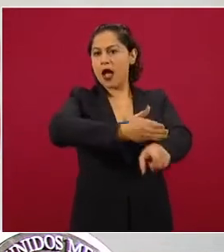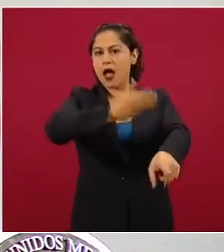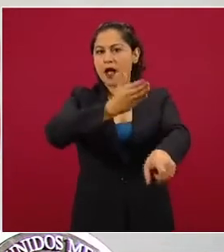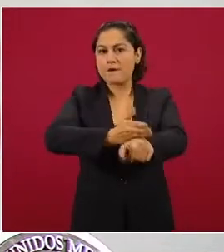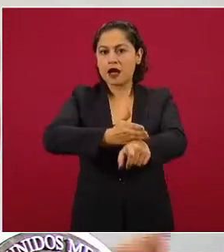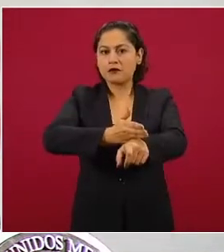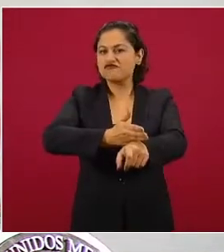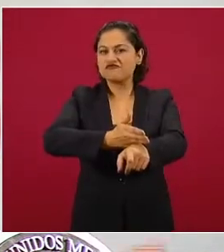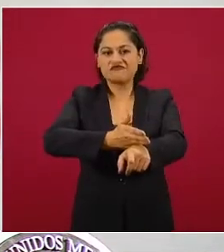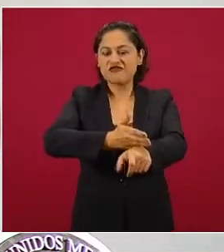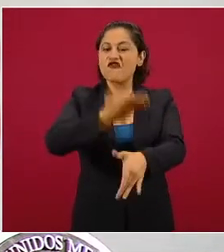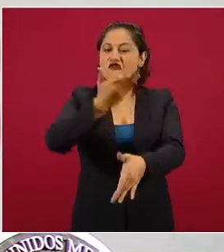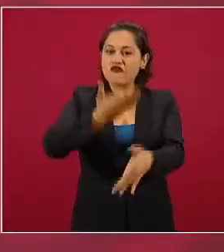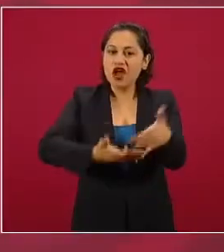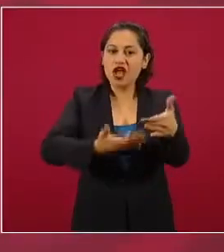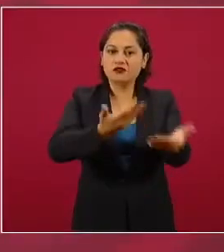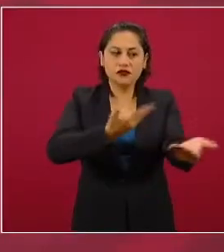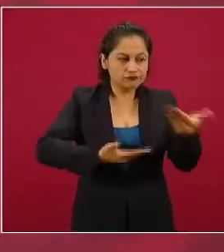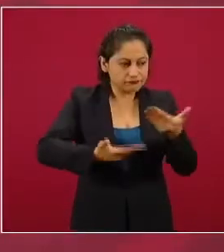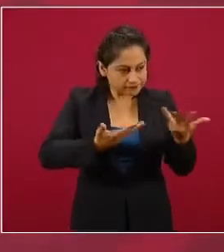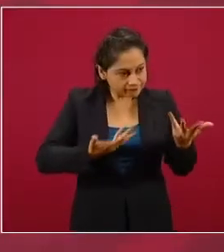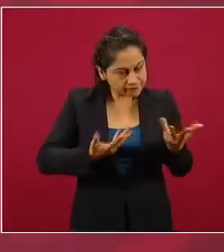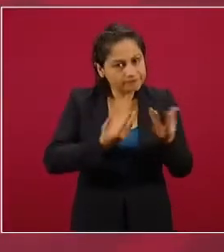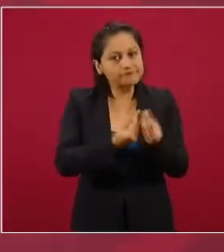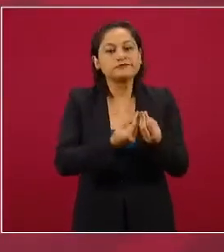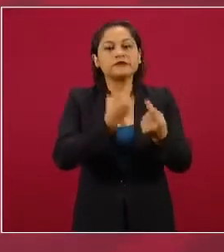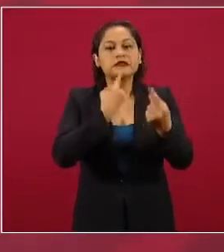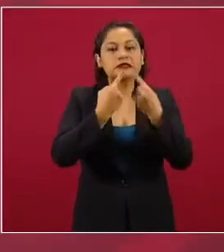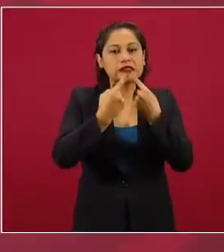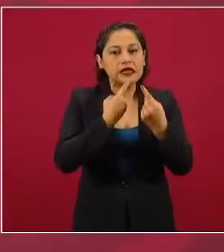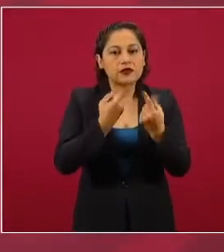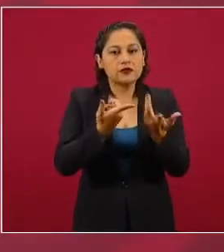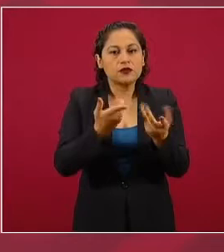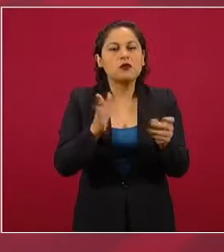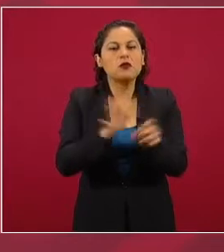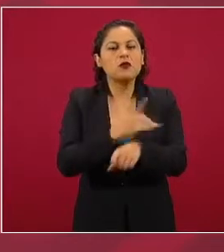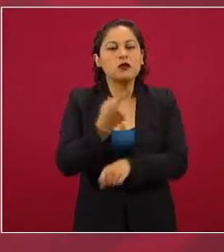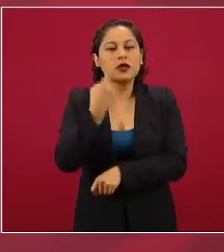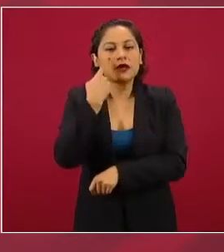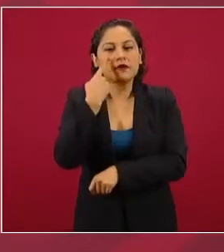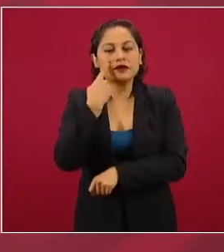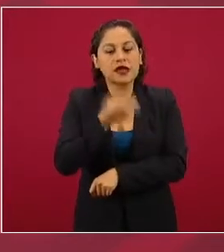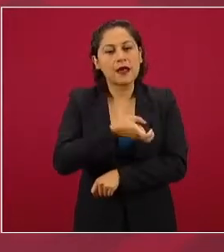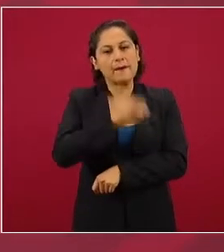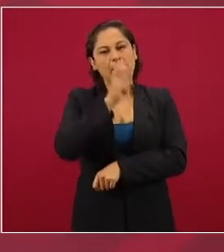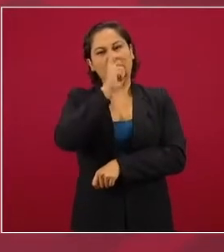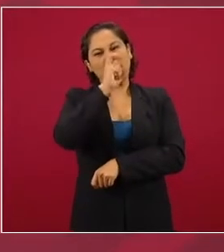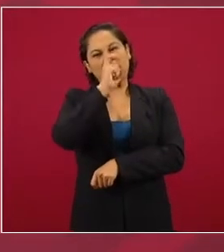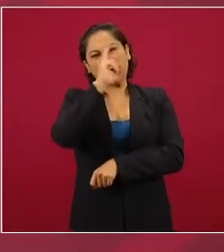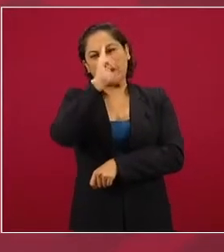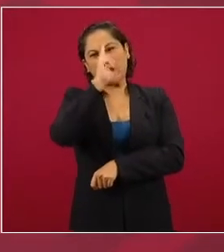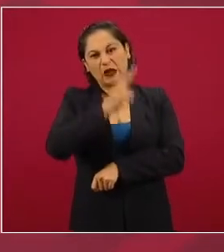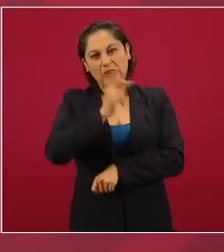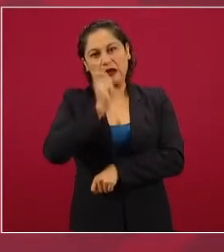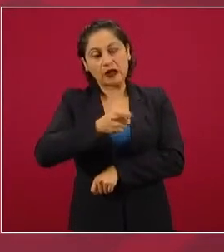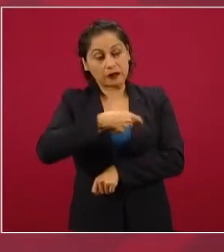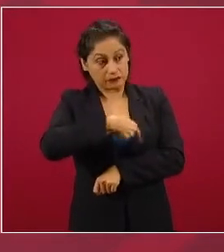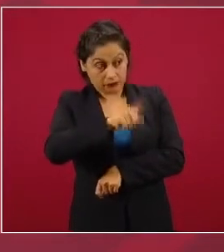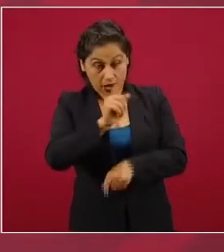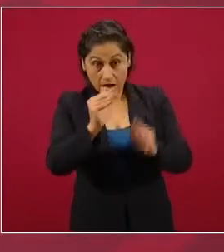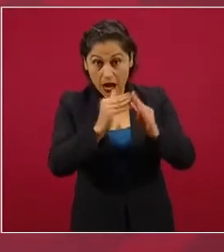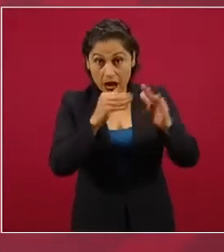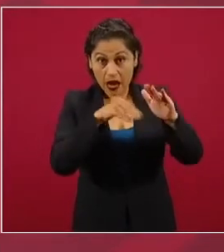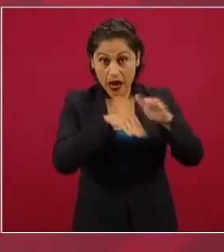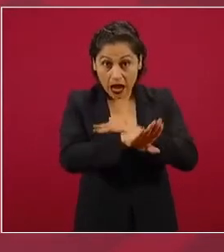diálogo, mayor involucramiento, porque lo que le está diciendo es: te vas a tu casa o te vas a la cárcel, como ha